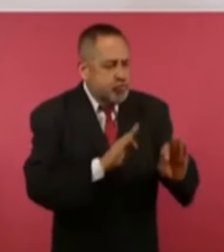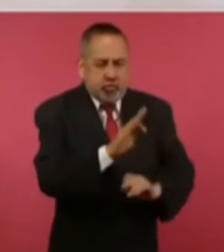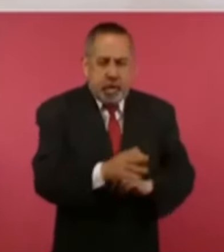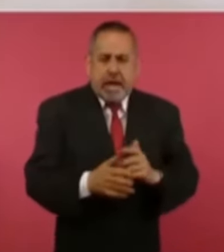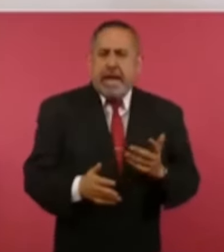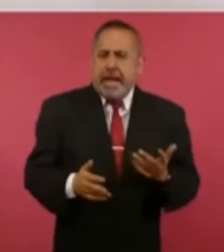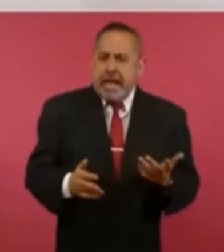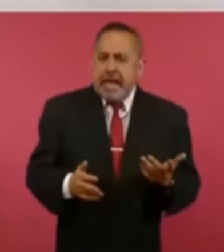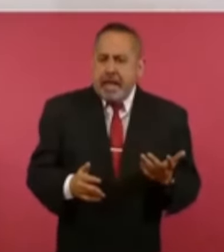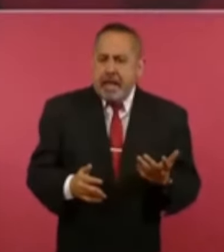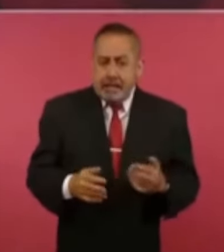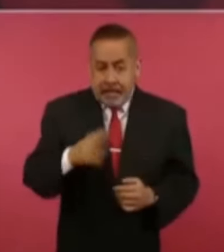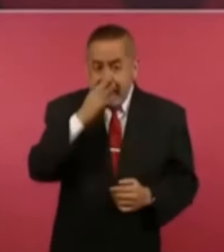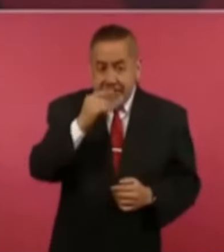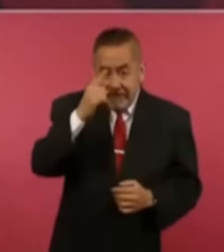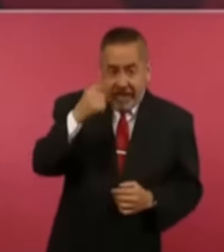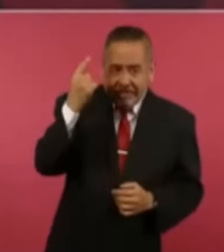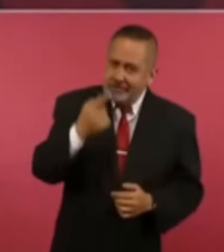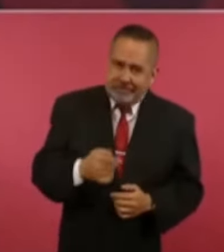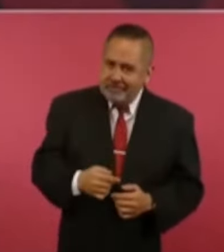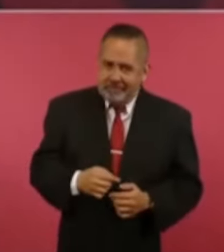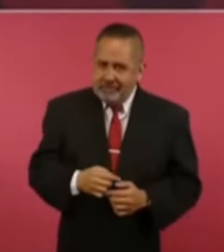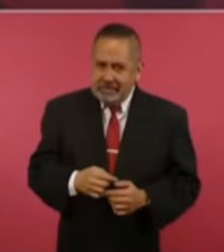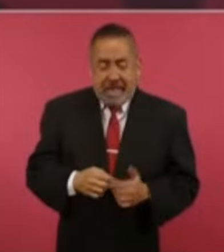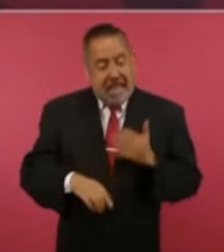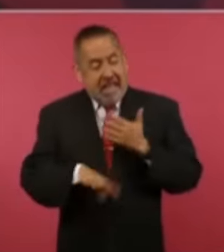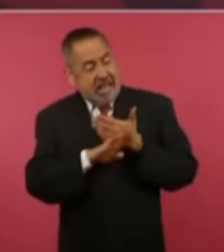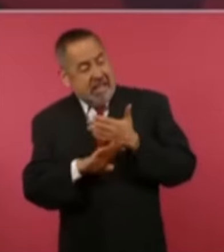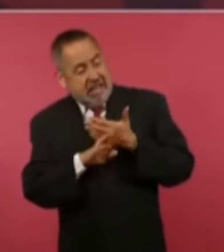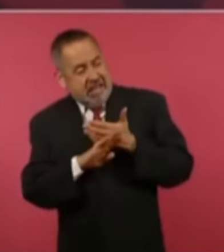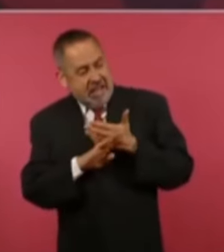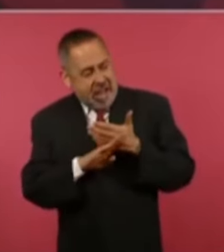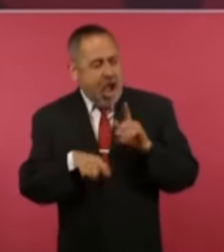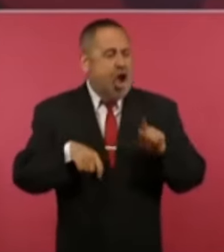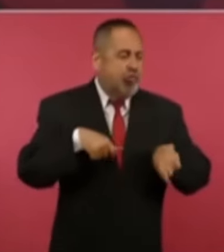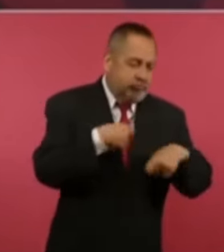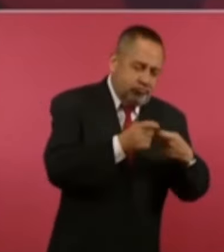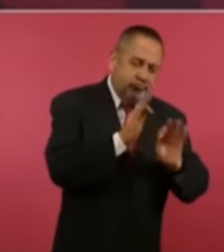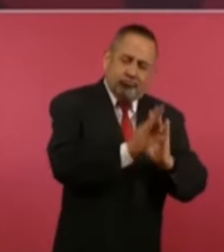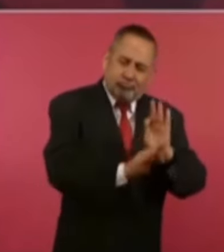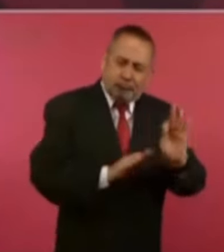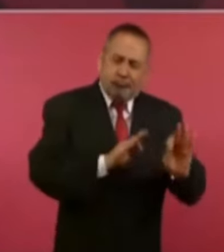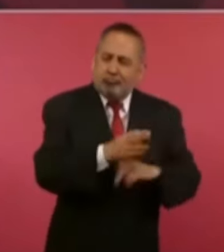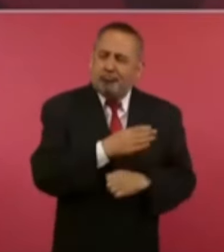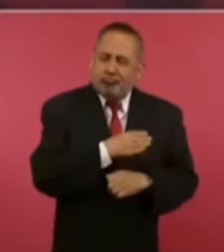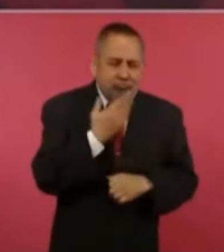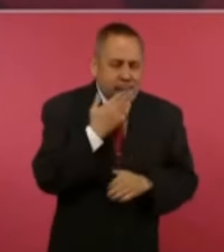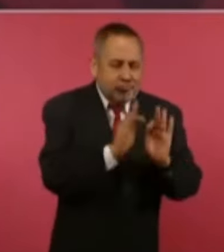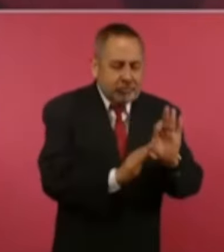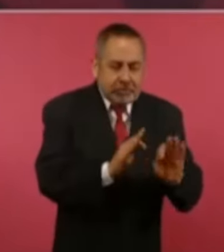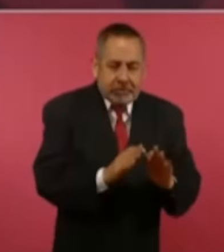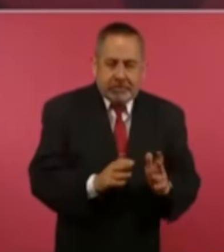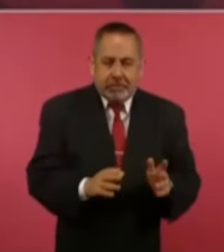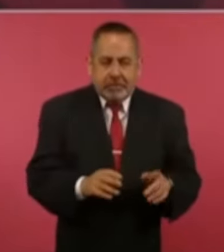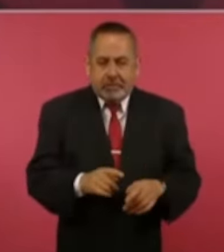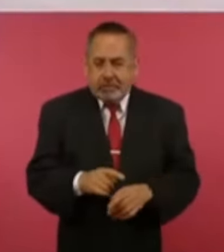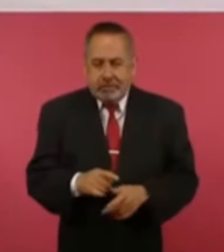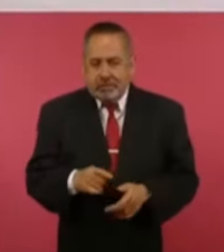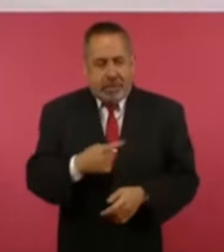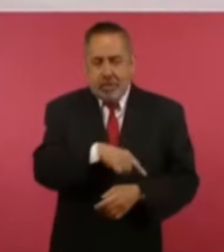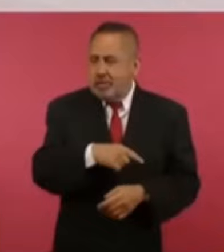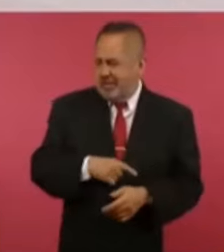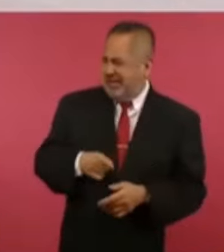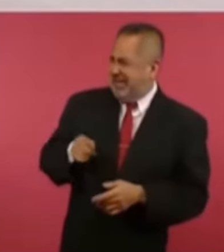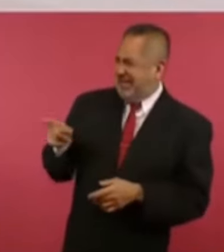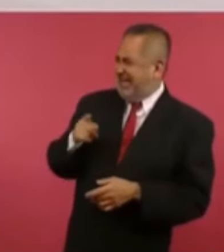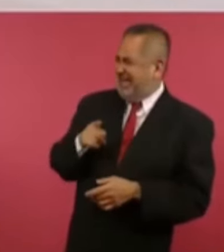Entonces, eso no es fácil de aceptar. Y por eso se ríen,